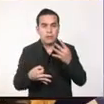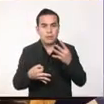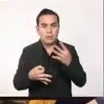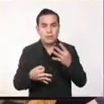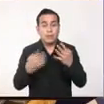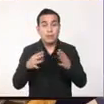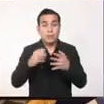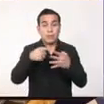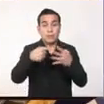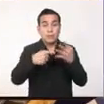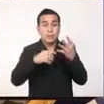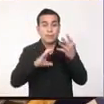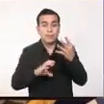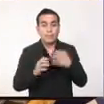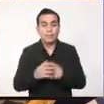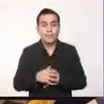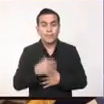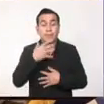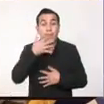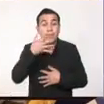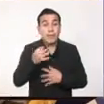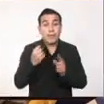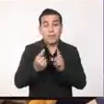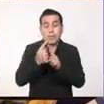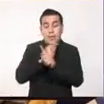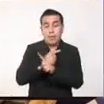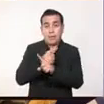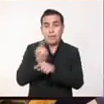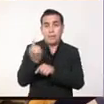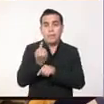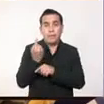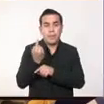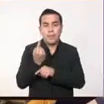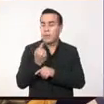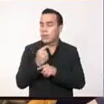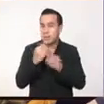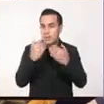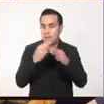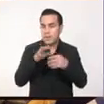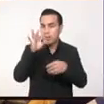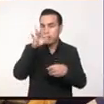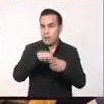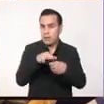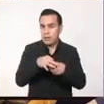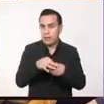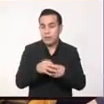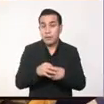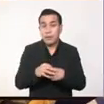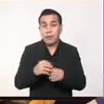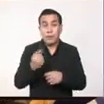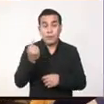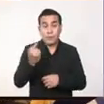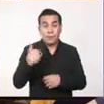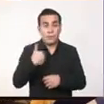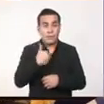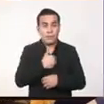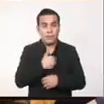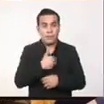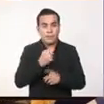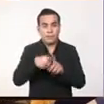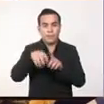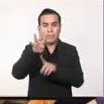destitución que está en la Constitución, deba sustituirse, no elegirse, sustituirse, un miembro de la Sala de